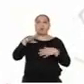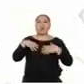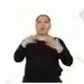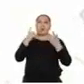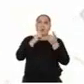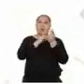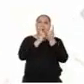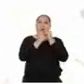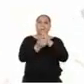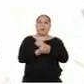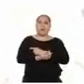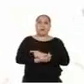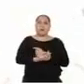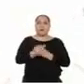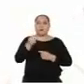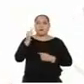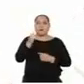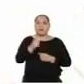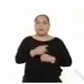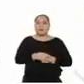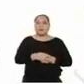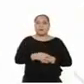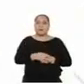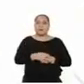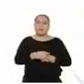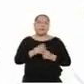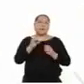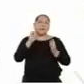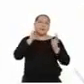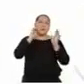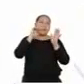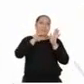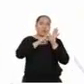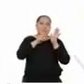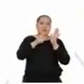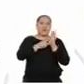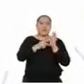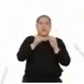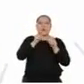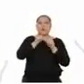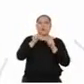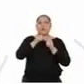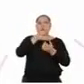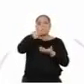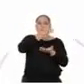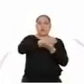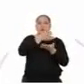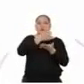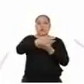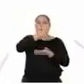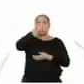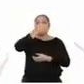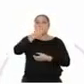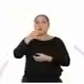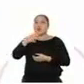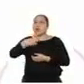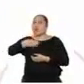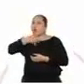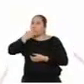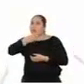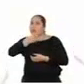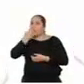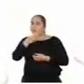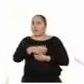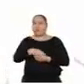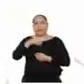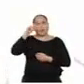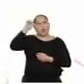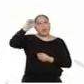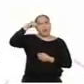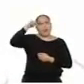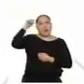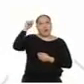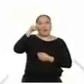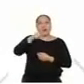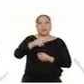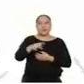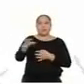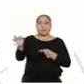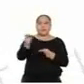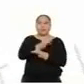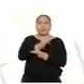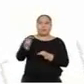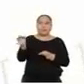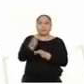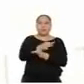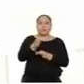cambiando. Lo que en nuestro caso sería la cantidad de tazas de leche y cantidad de manzanas. ¿Recuerdas que en la tabla fuimos